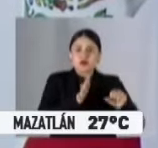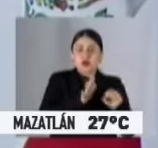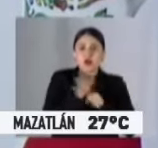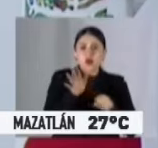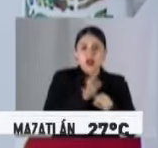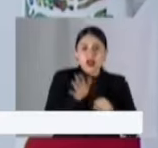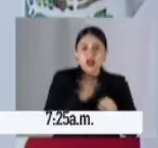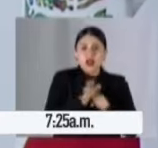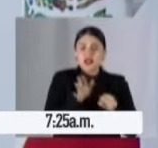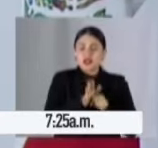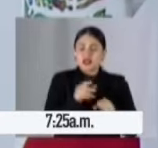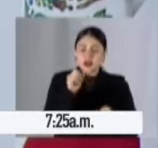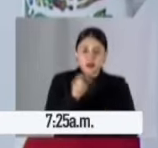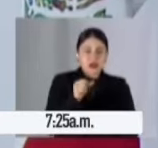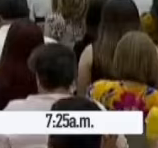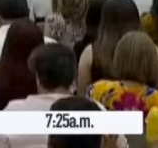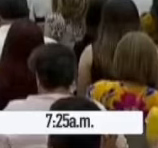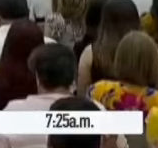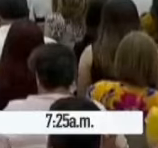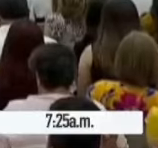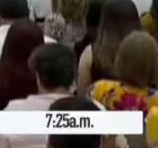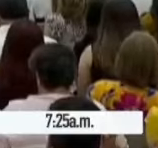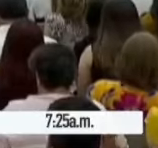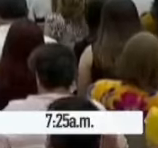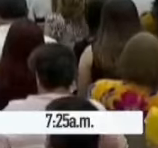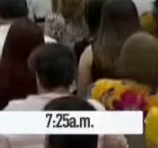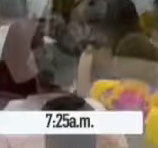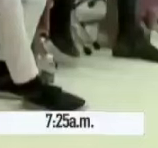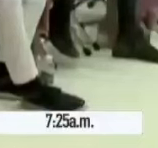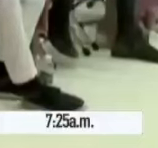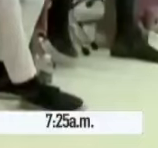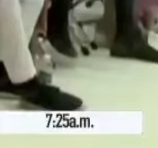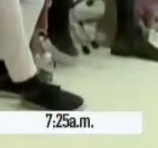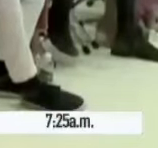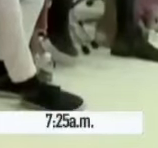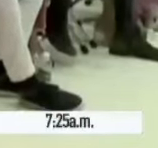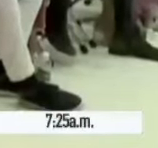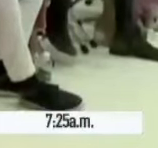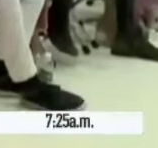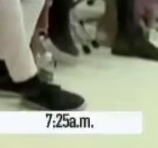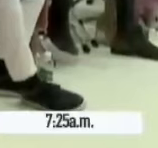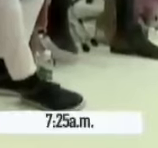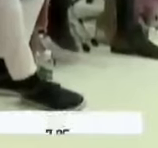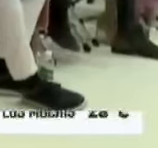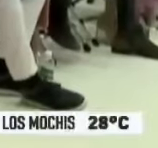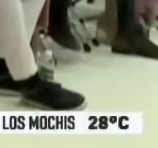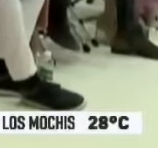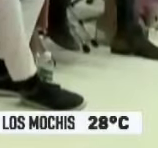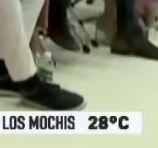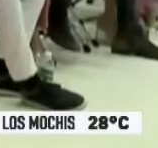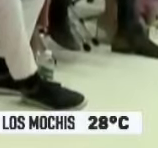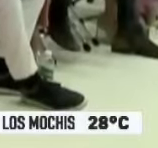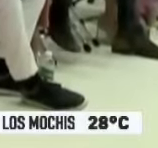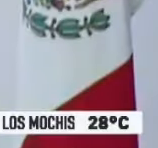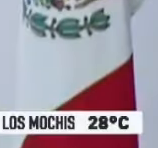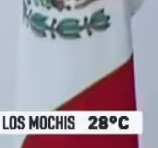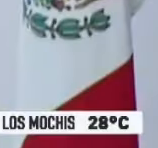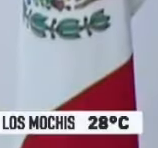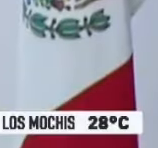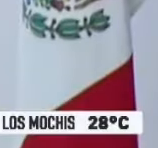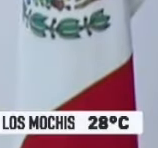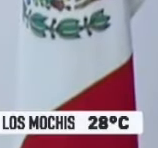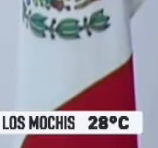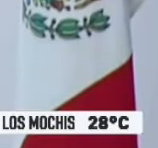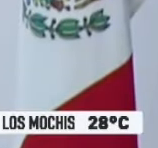Cano, frente a los asistentes a la rendición de cuentas e incluso de otros aspirantes de Morena hacia la alcaldía